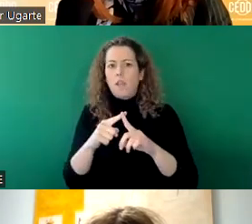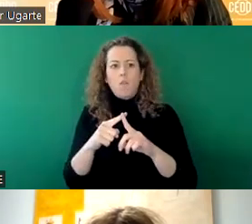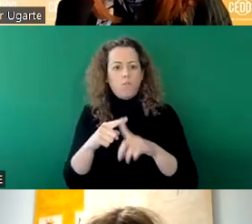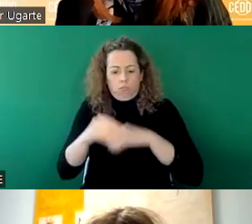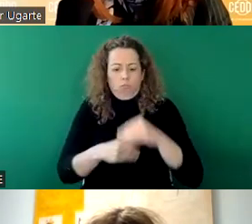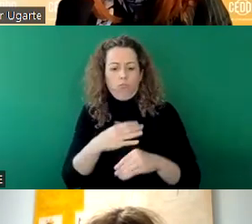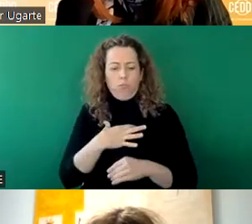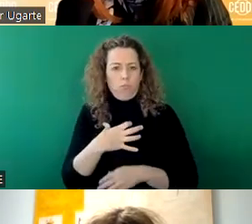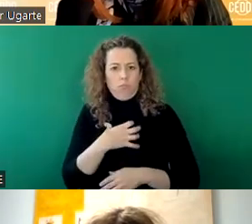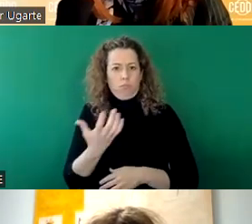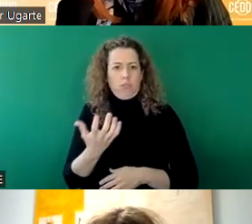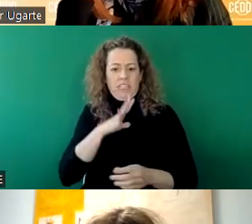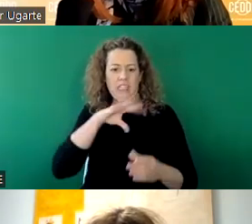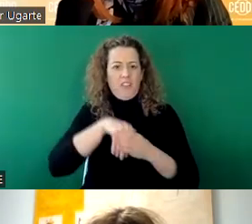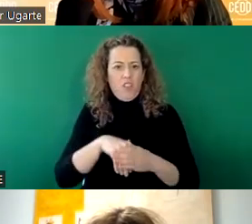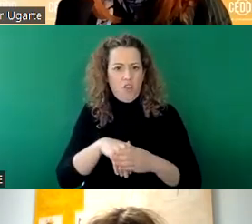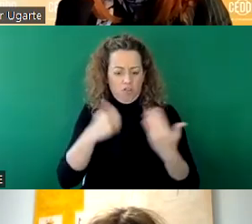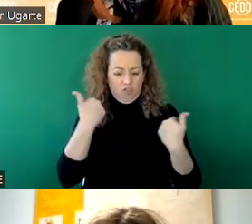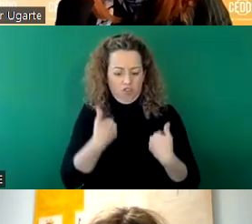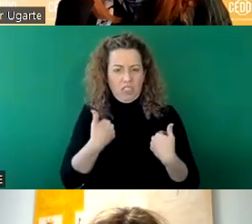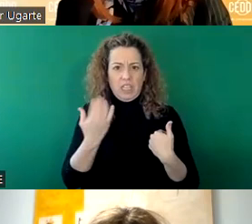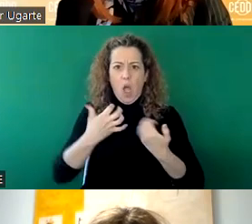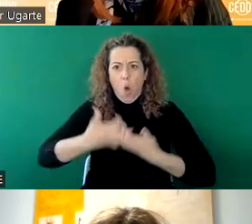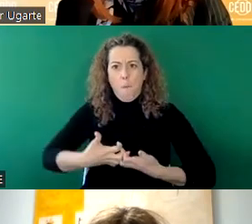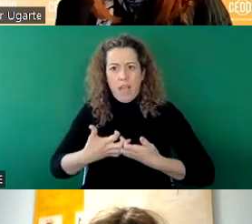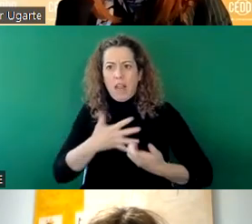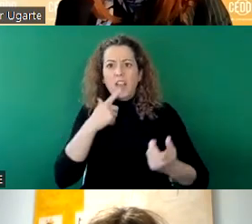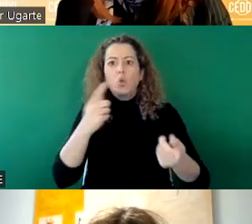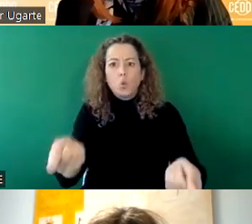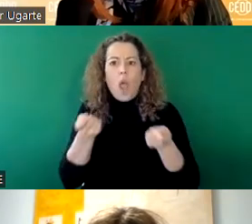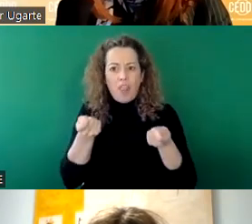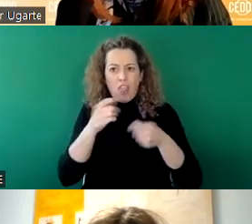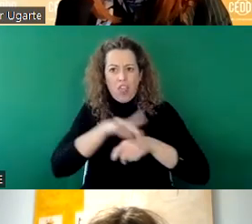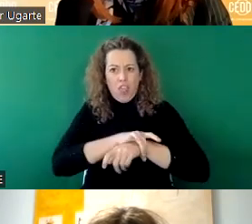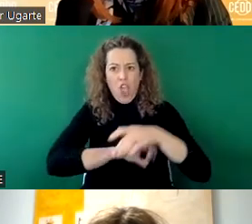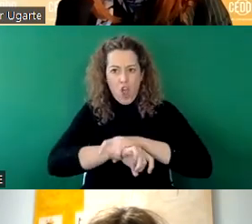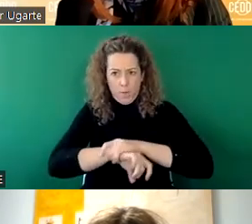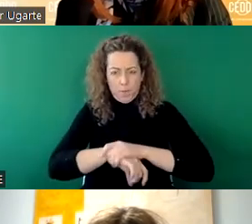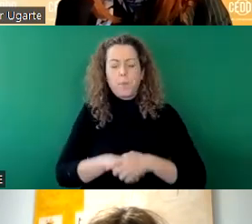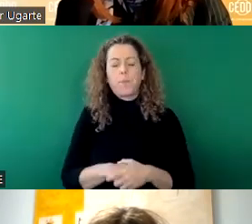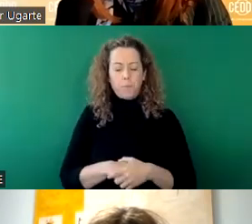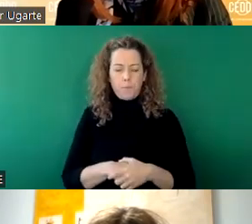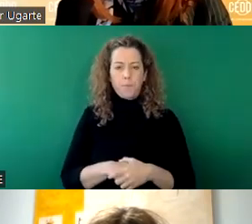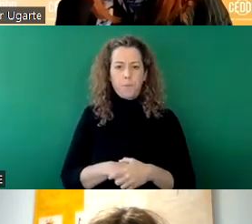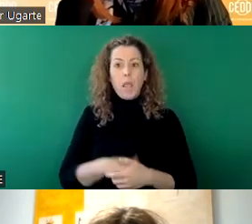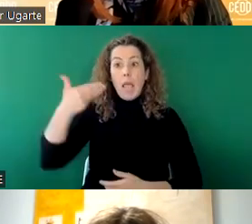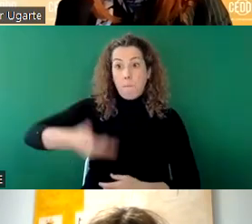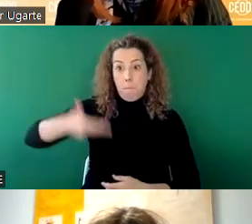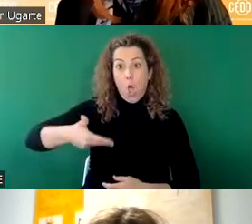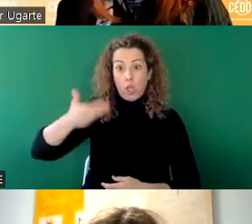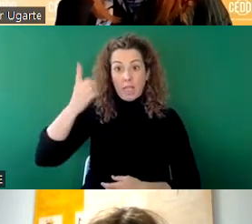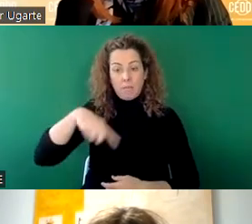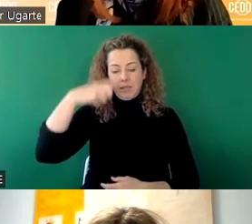una intervención física mecánica, ¿no? Una sujeción. Es importante tener en cuenta en este tipo